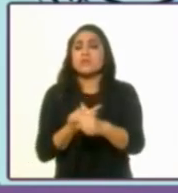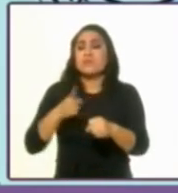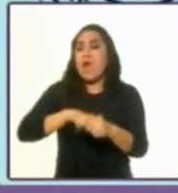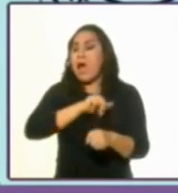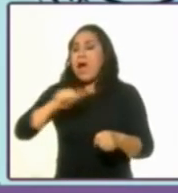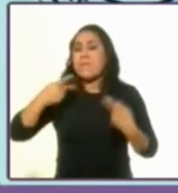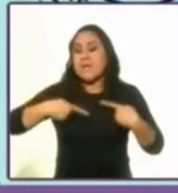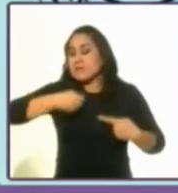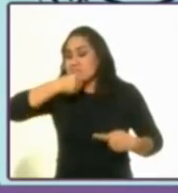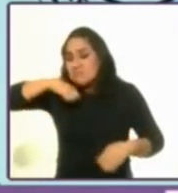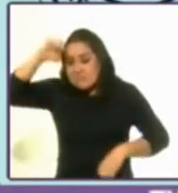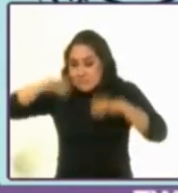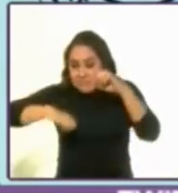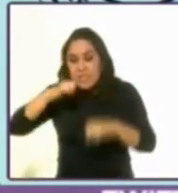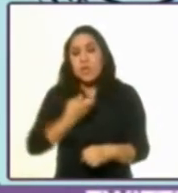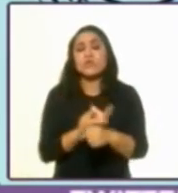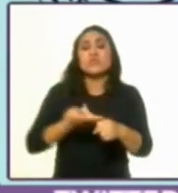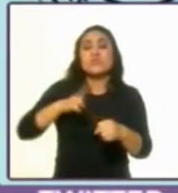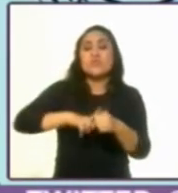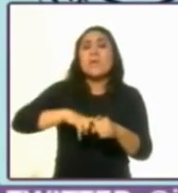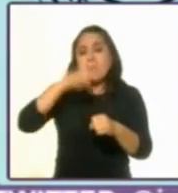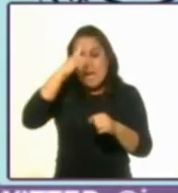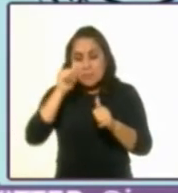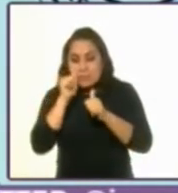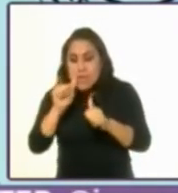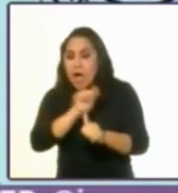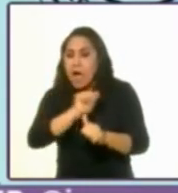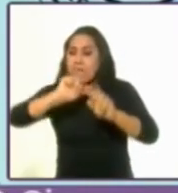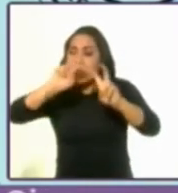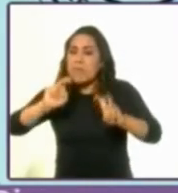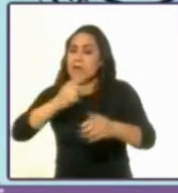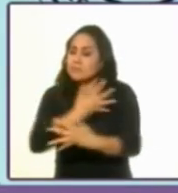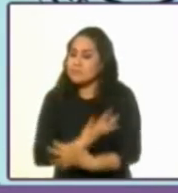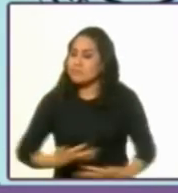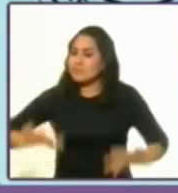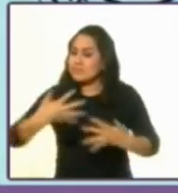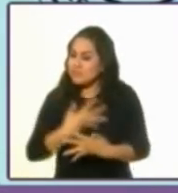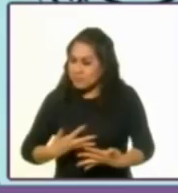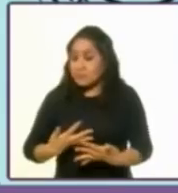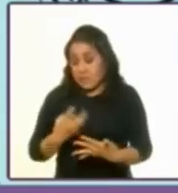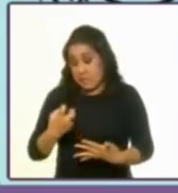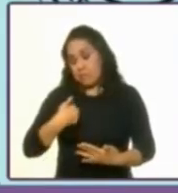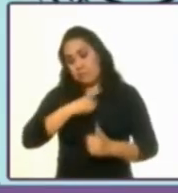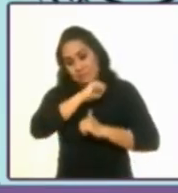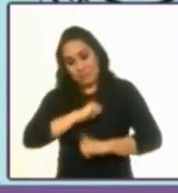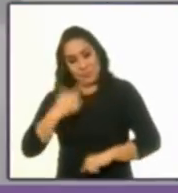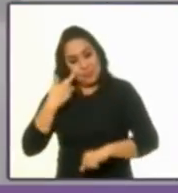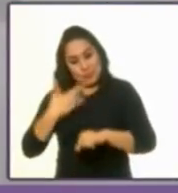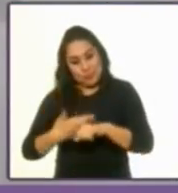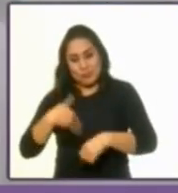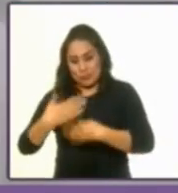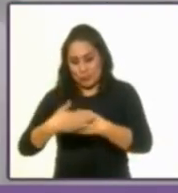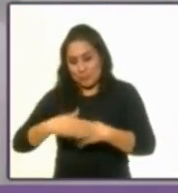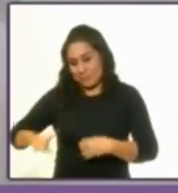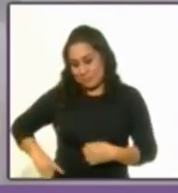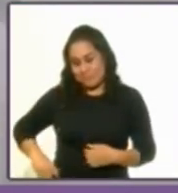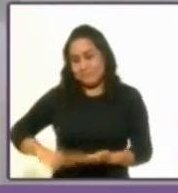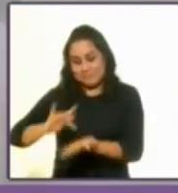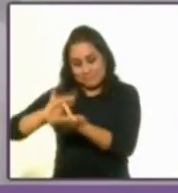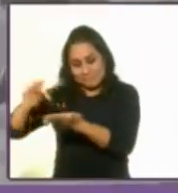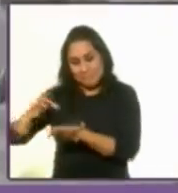unos para atender los temas de obesidad de eso nos vamos a encargar en este próximo gobierno gracias mariana hoy